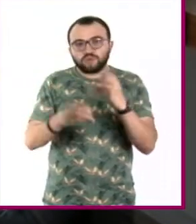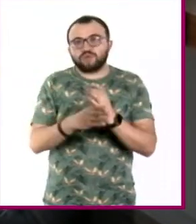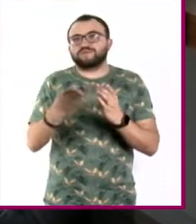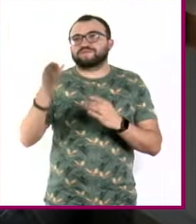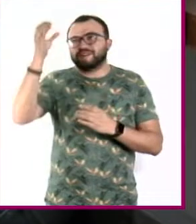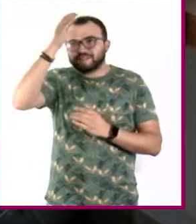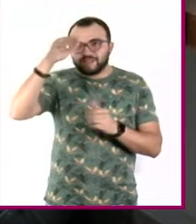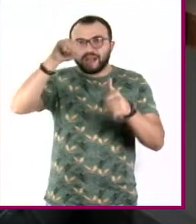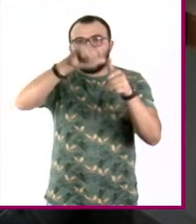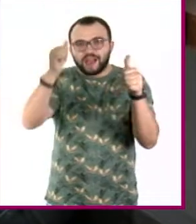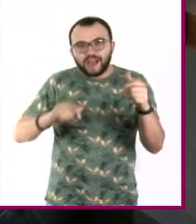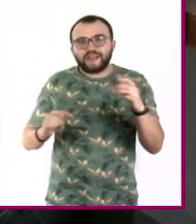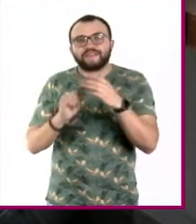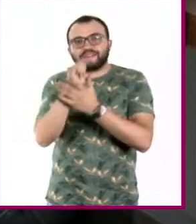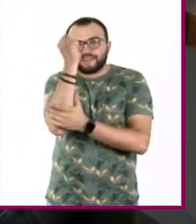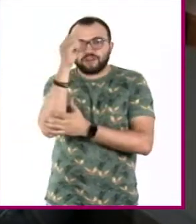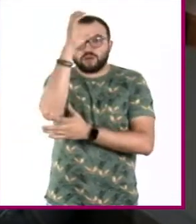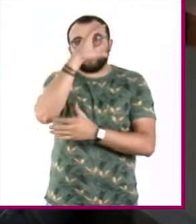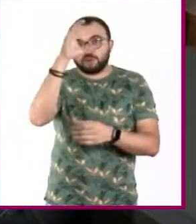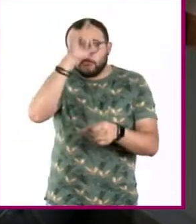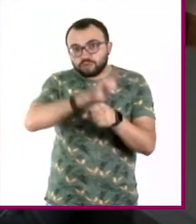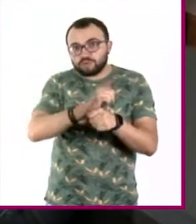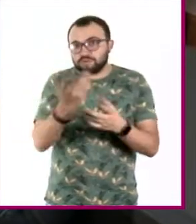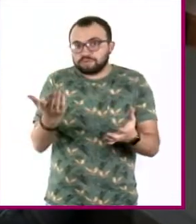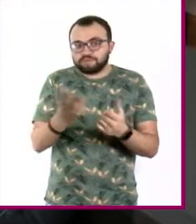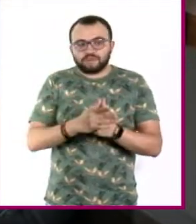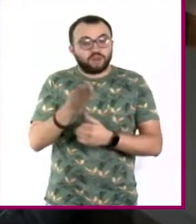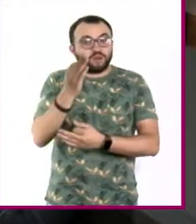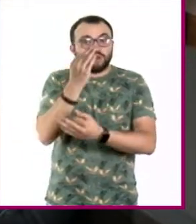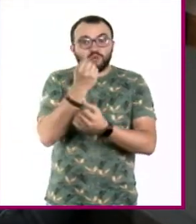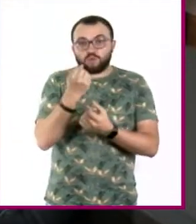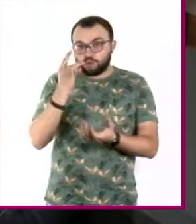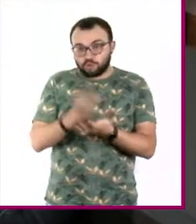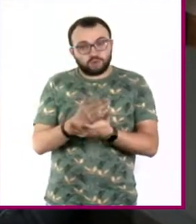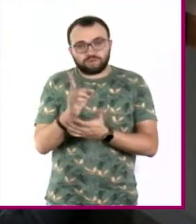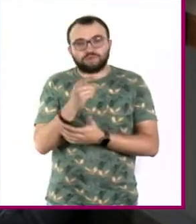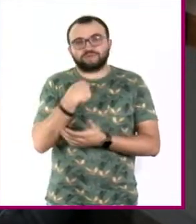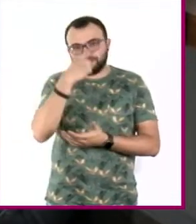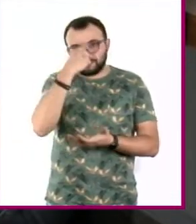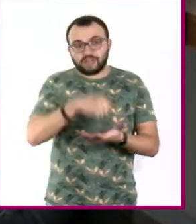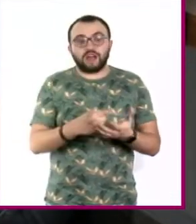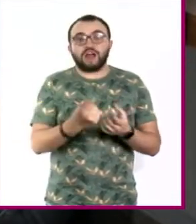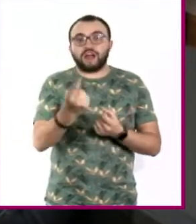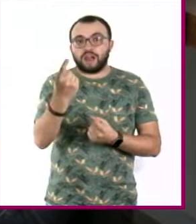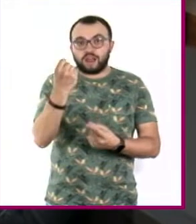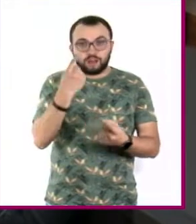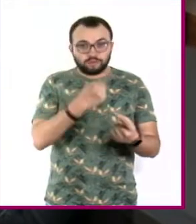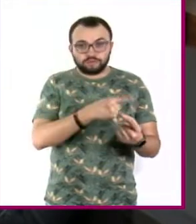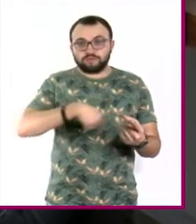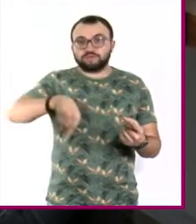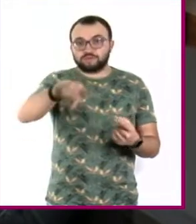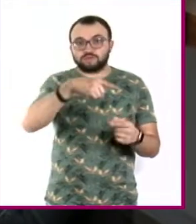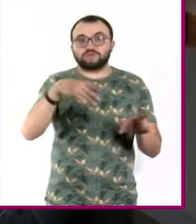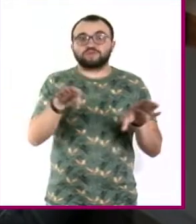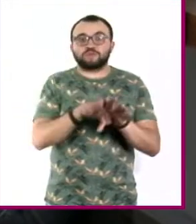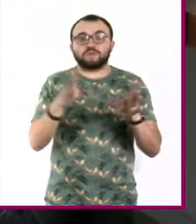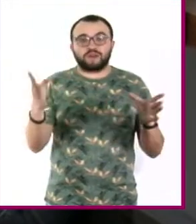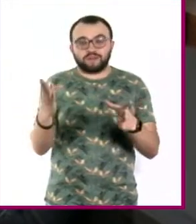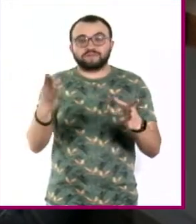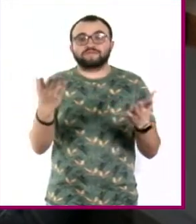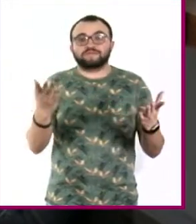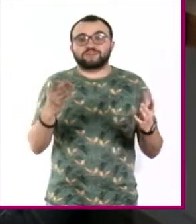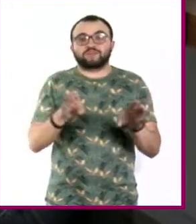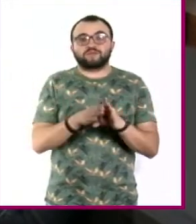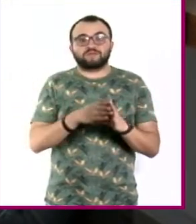ciencia, el arte, la tecnología, la cultura. Y no solo eso, algunos de ustedes van a tomar las decisiones que definan el desarrollo